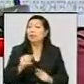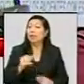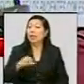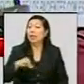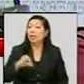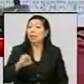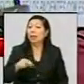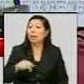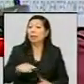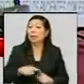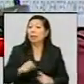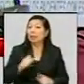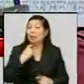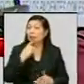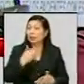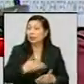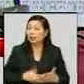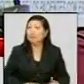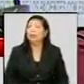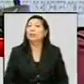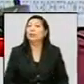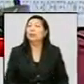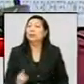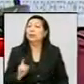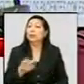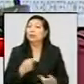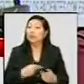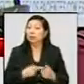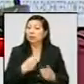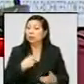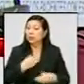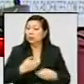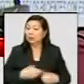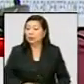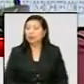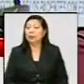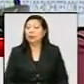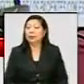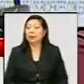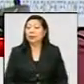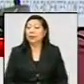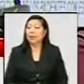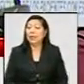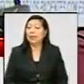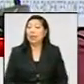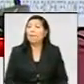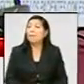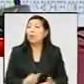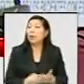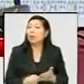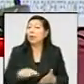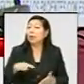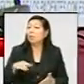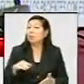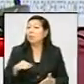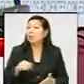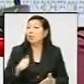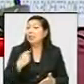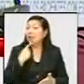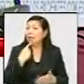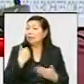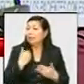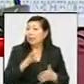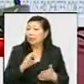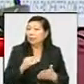referencias internacionales de escoliosis usan los sistemas coplanares de cromo cobalto? ¿Por qué el MINSA ya lo codificaron